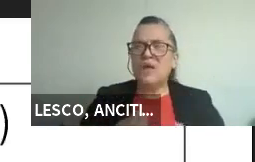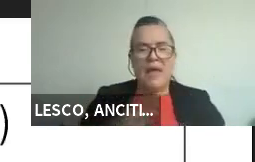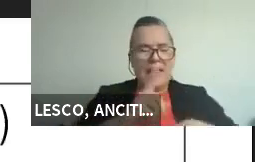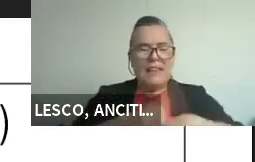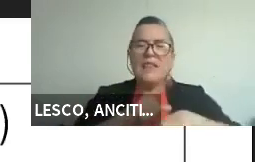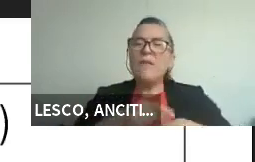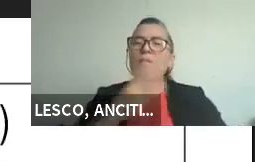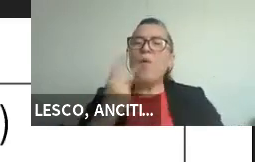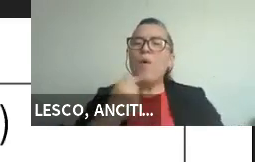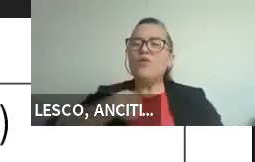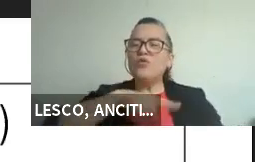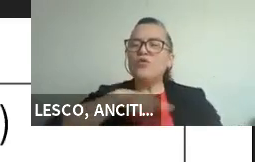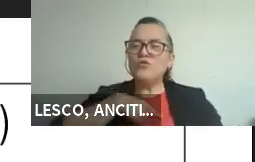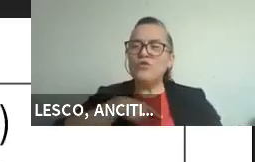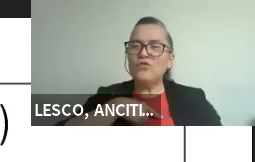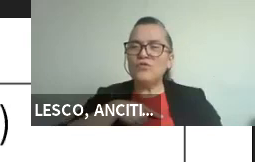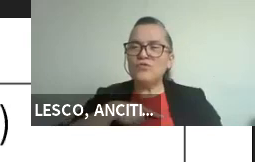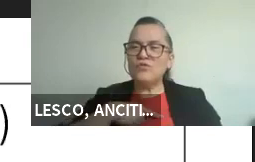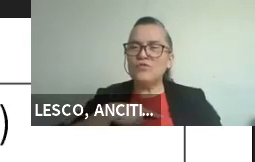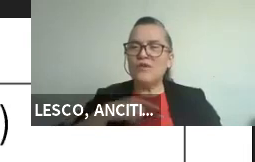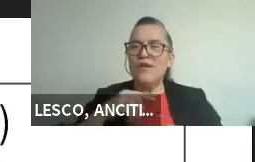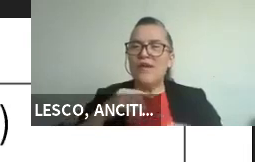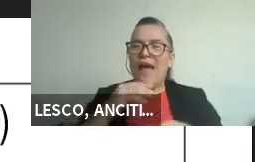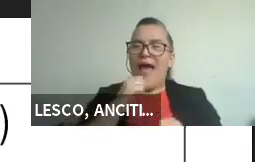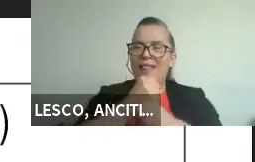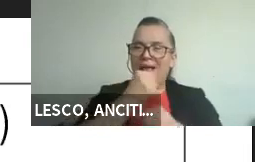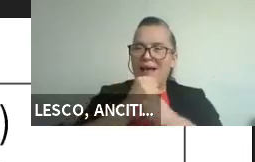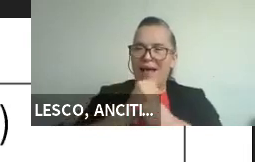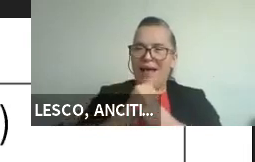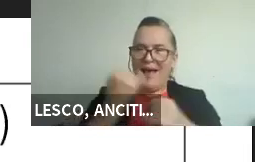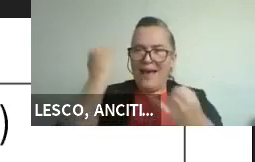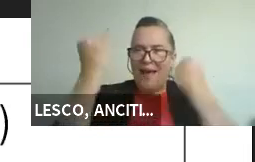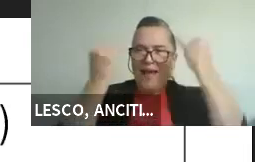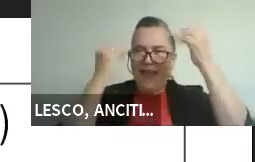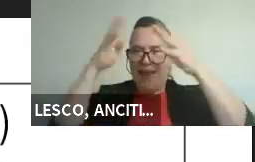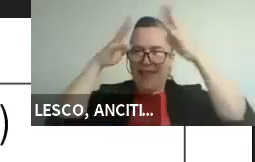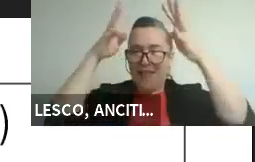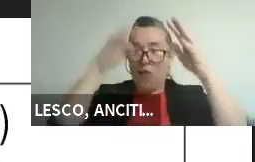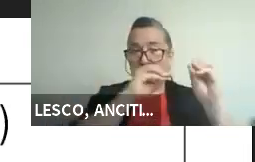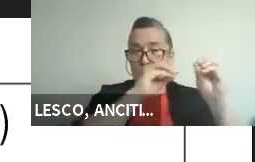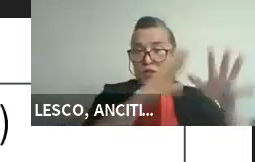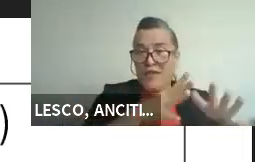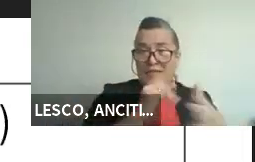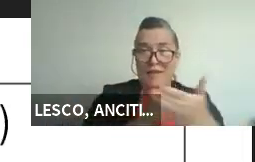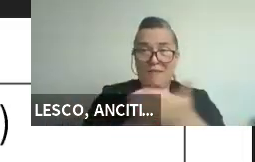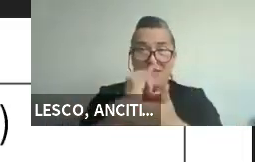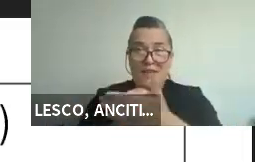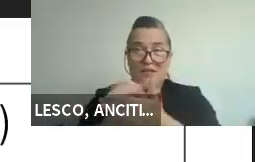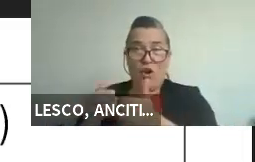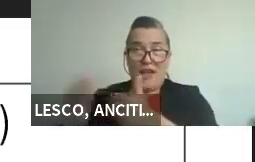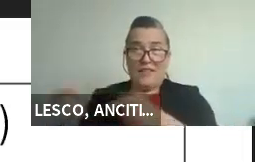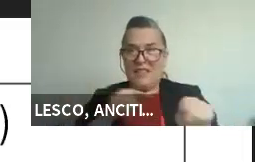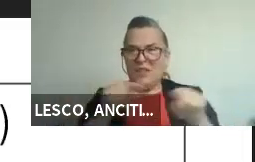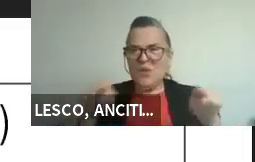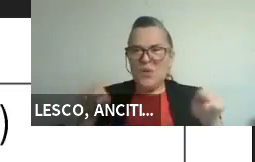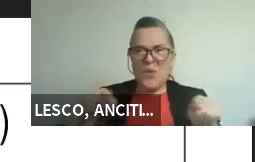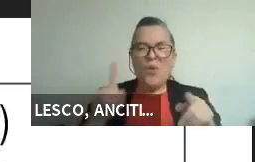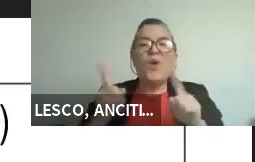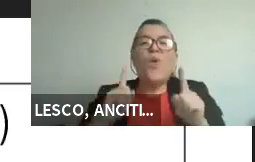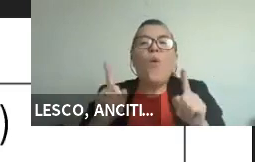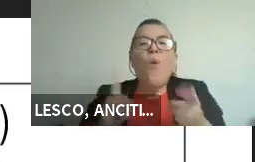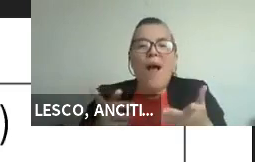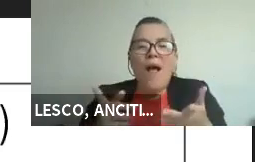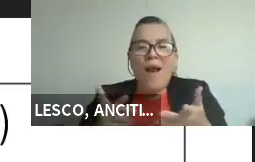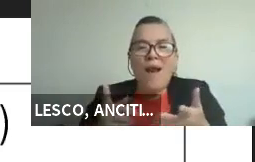dedicado a labores más de tipo creativo en docencia investigación y extensión y cuánto de nuestro tiempo es consumido por